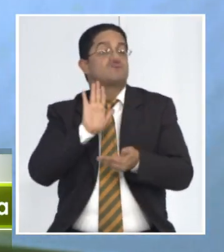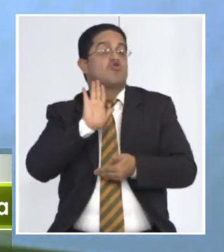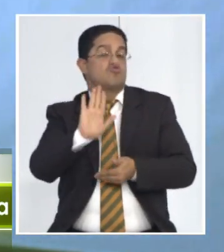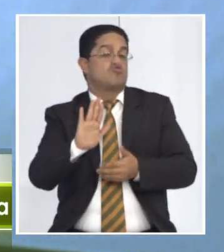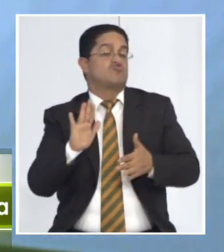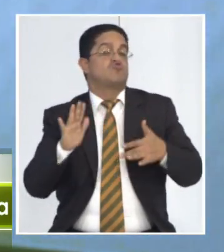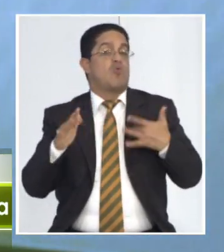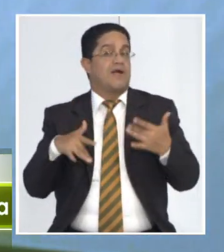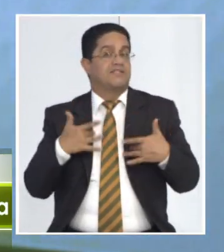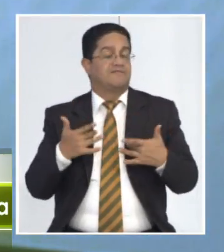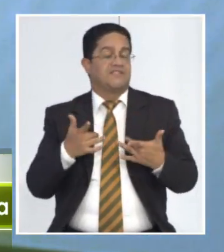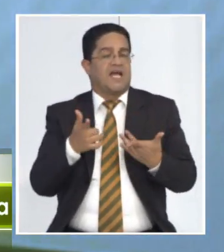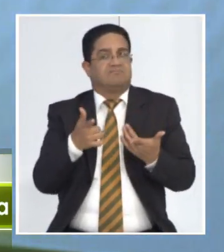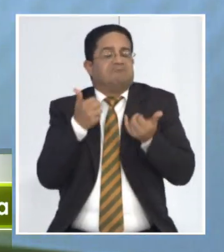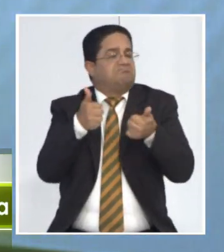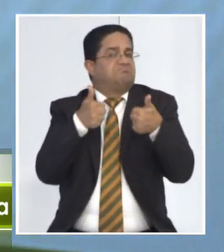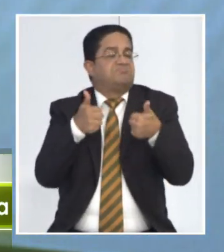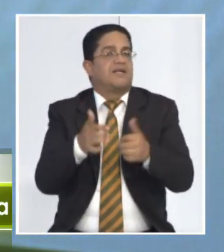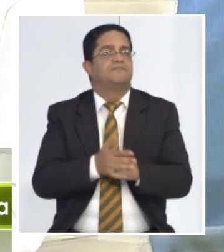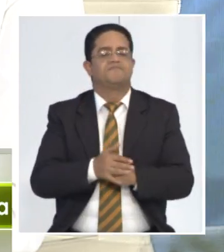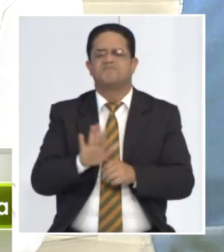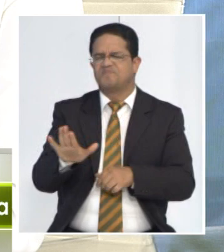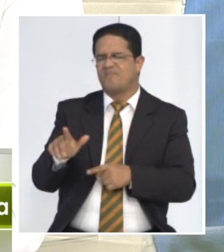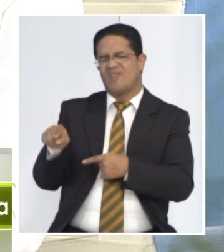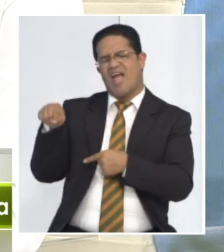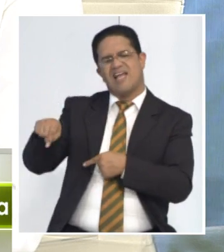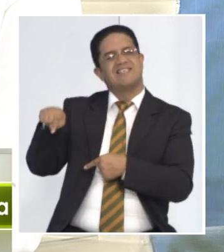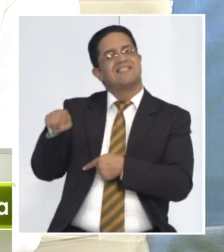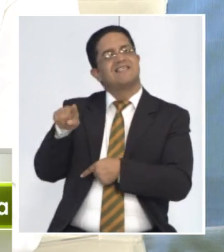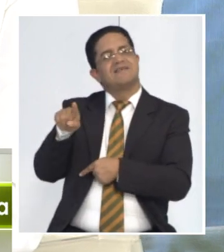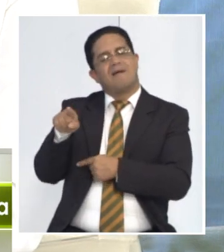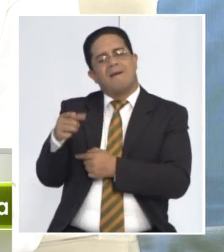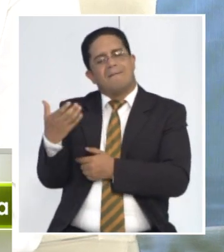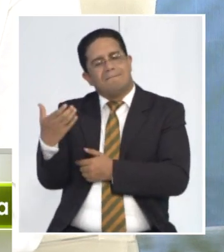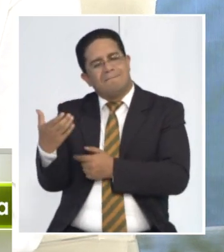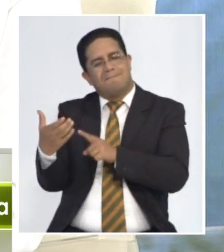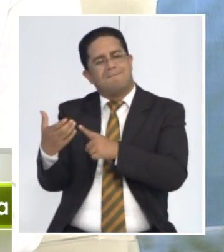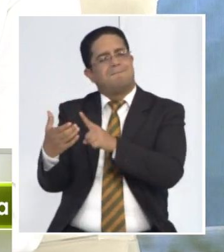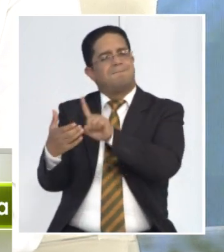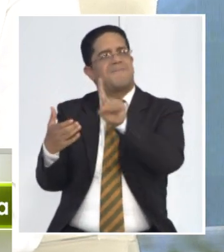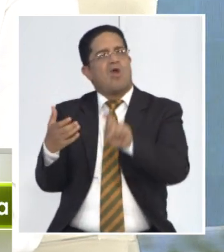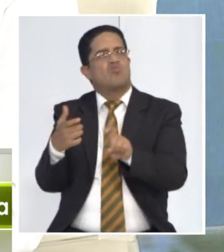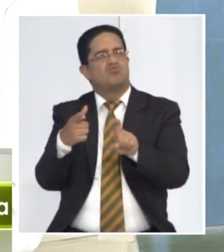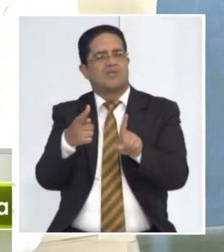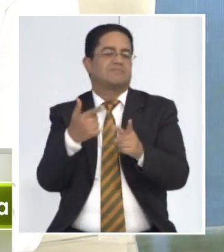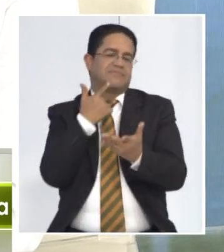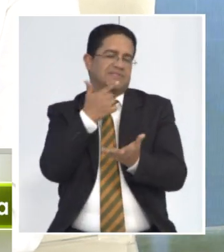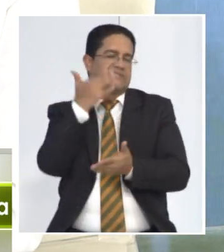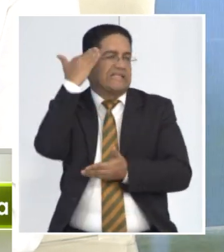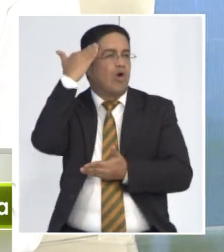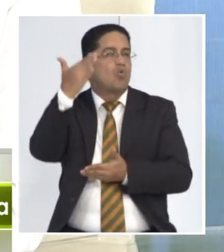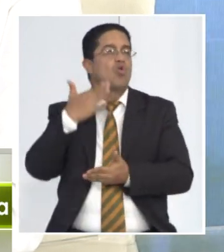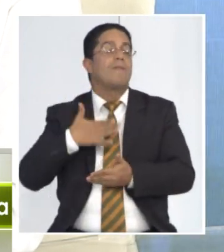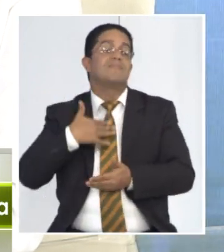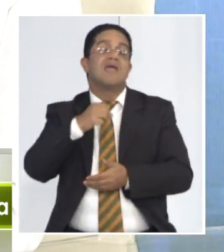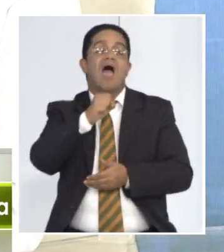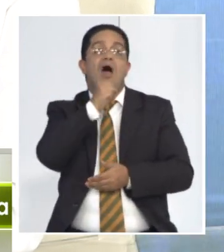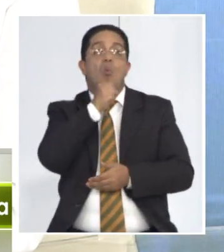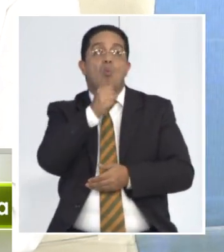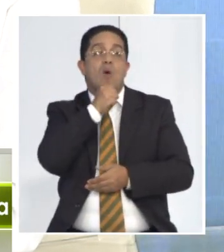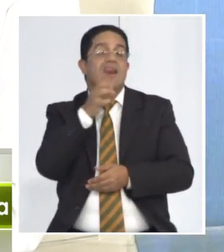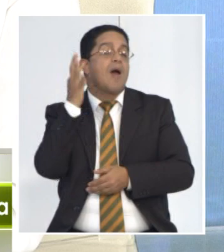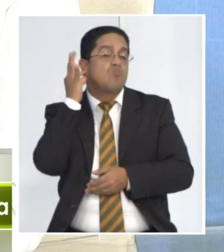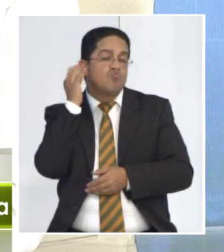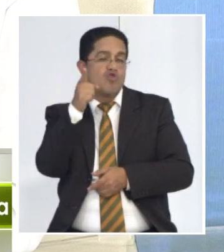regulares es espectacular. Por acá nos escribe José Alberto y nos dice lo siguiente: saludos, mi abuela es una señora